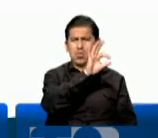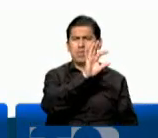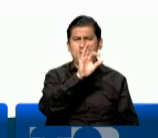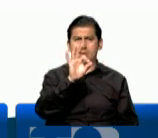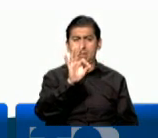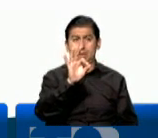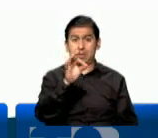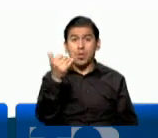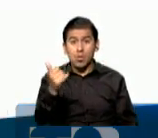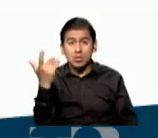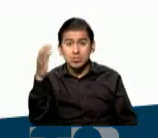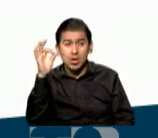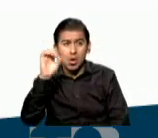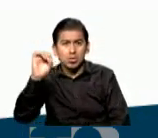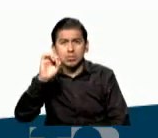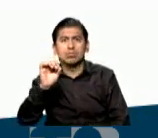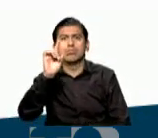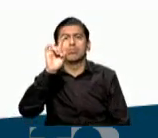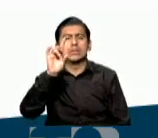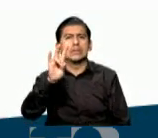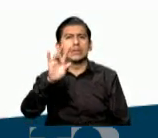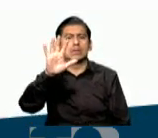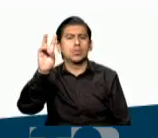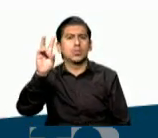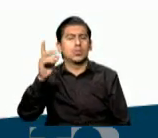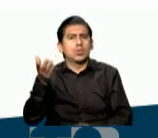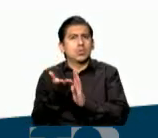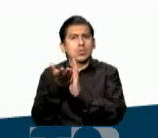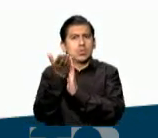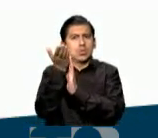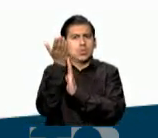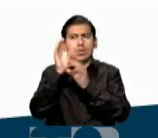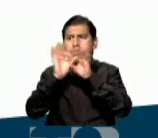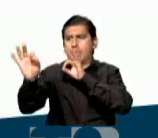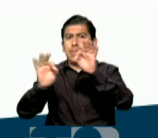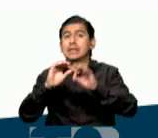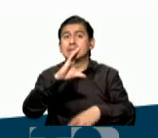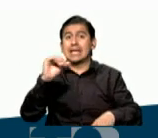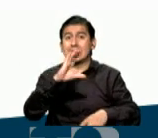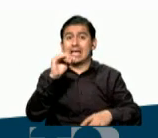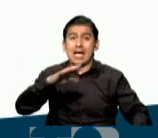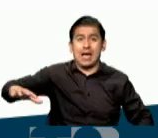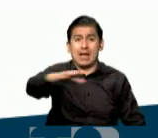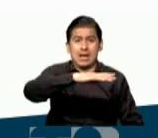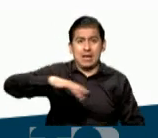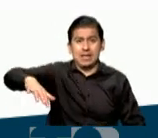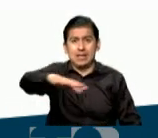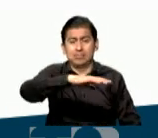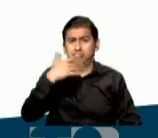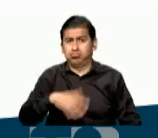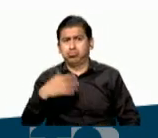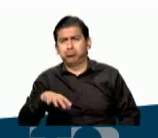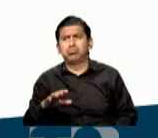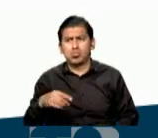999 casos y hasta el 19 de octubre ya son 1.752, lo que es preocupante, ya que a diario se